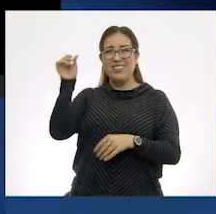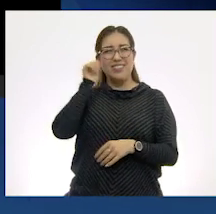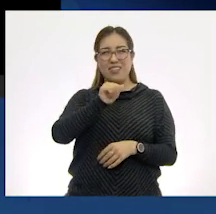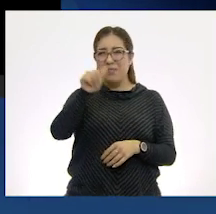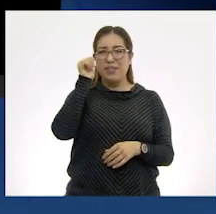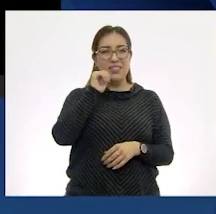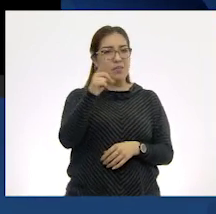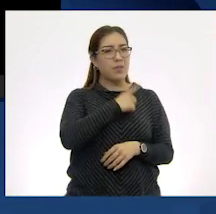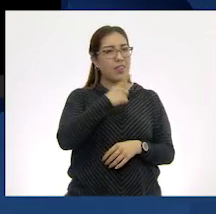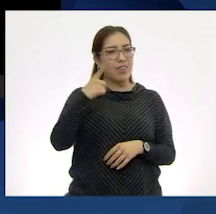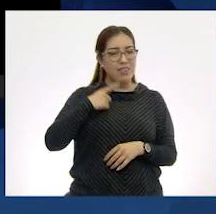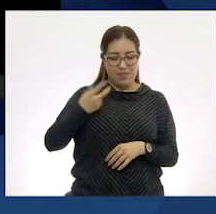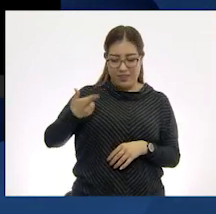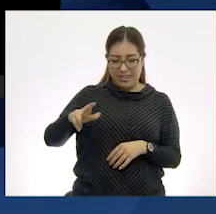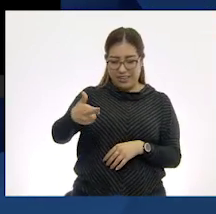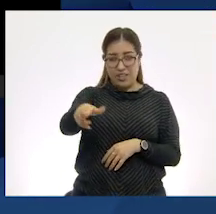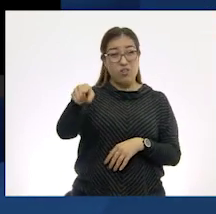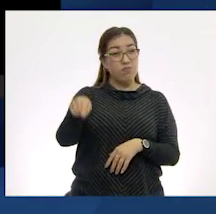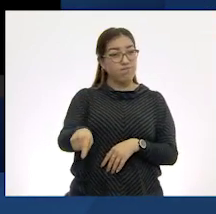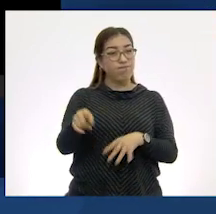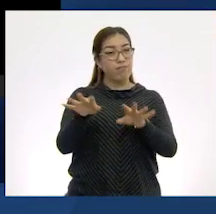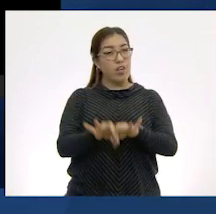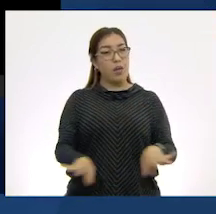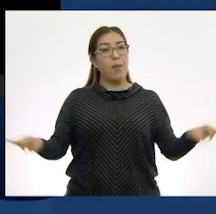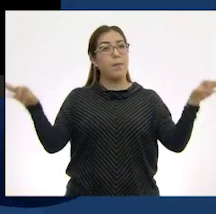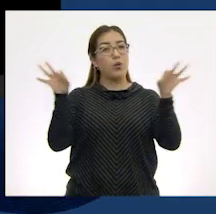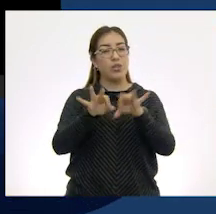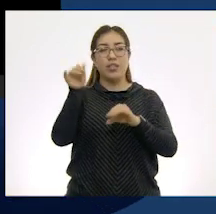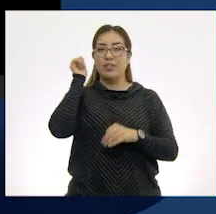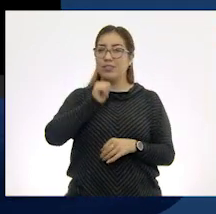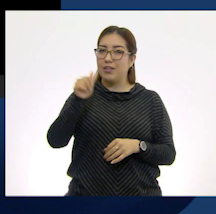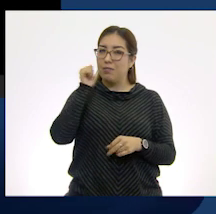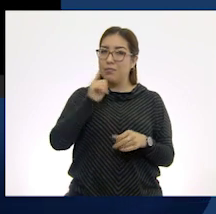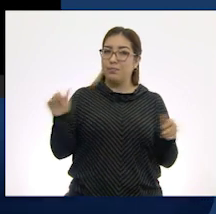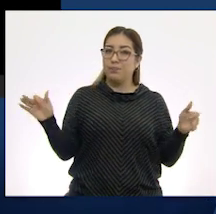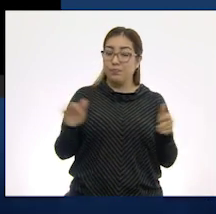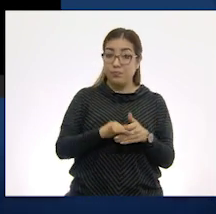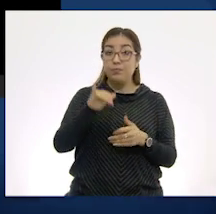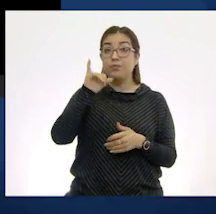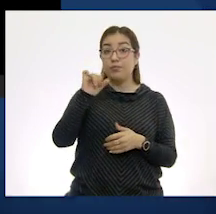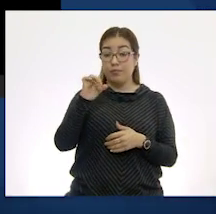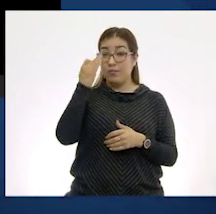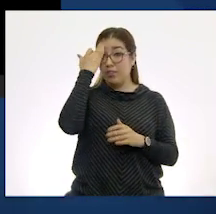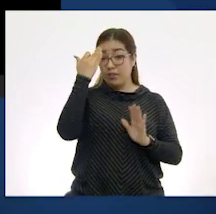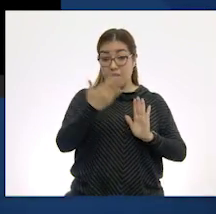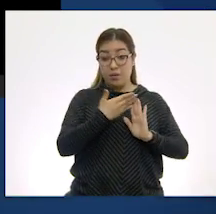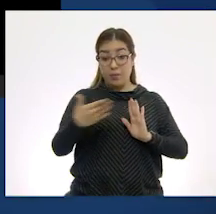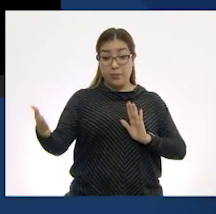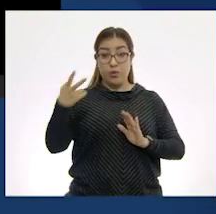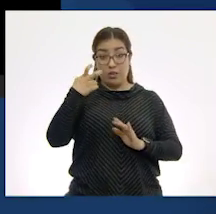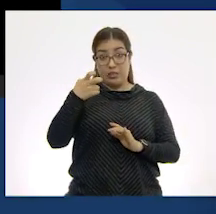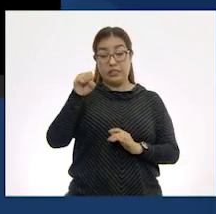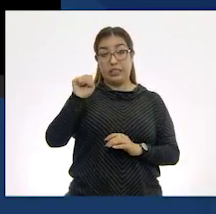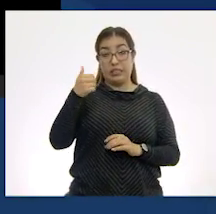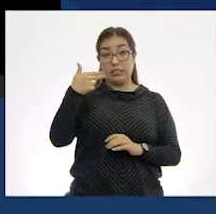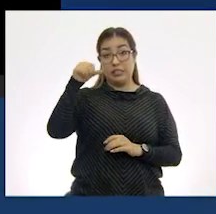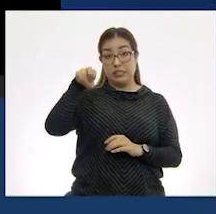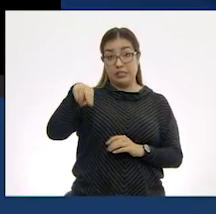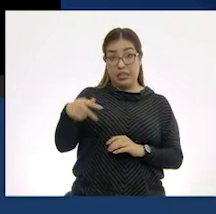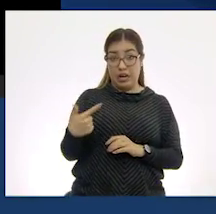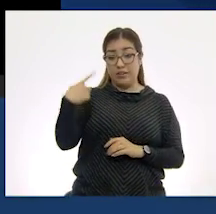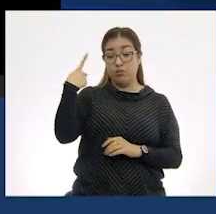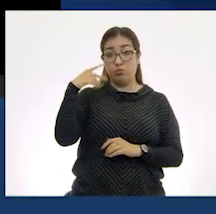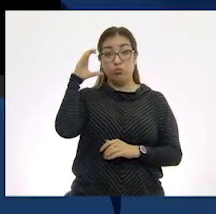cerca de las grandes civilizaciones antiguas. Así es. Y durante esta dinastía Shang, la civilización